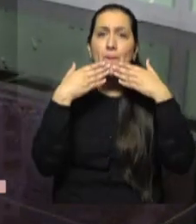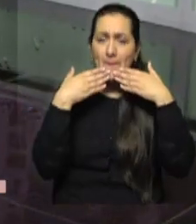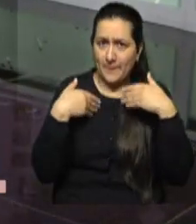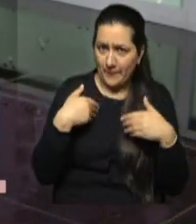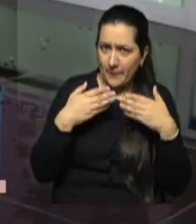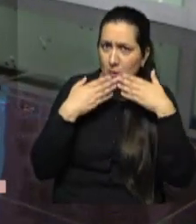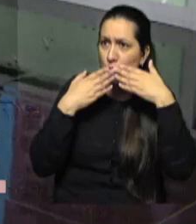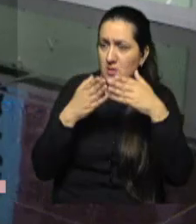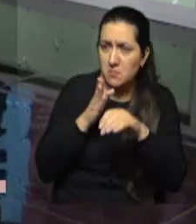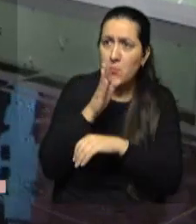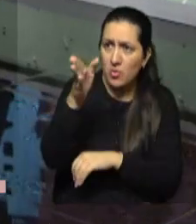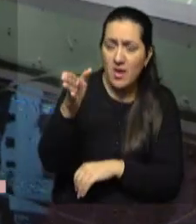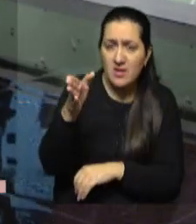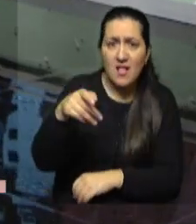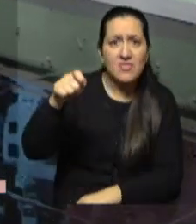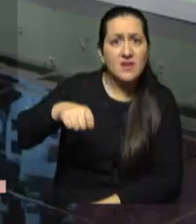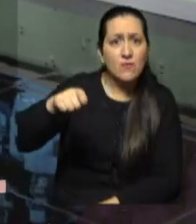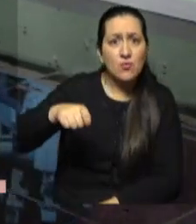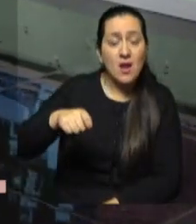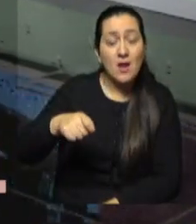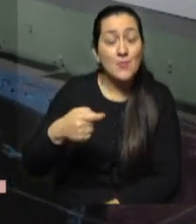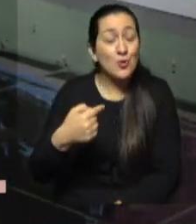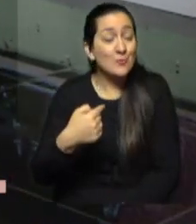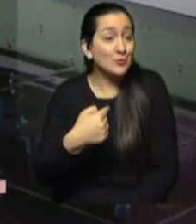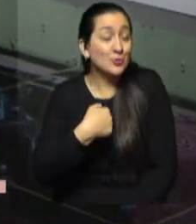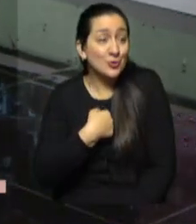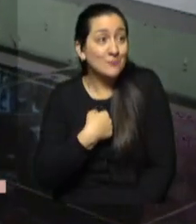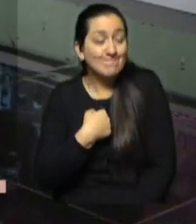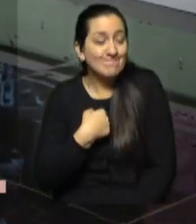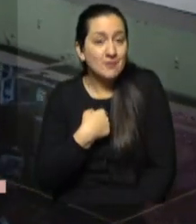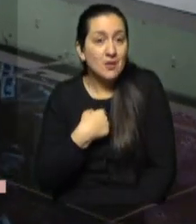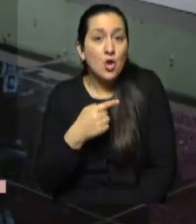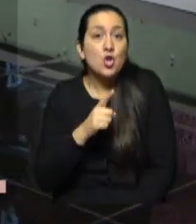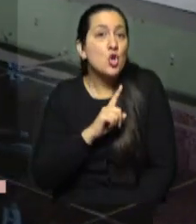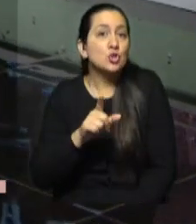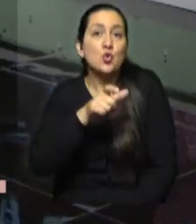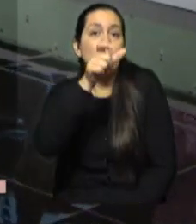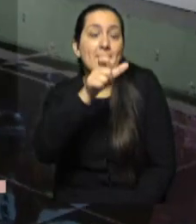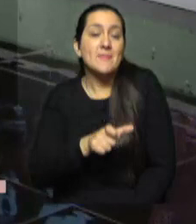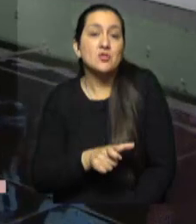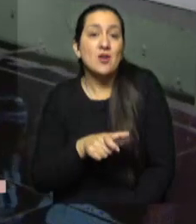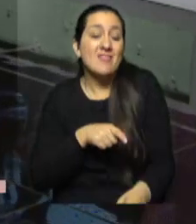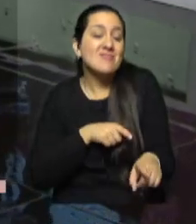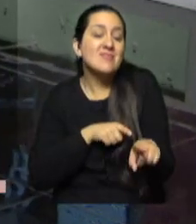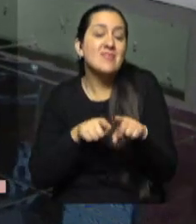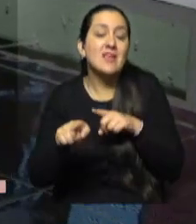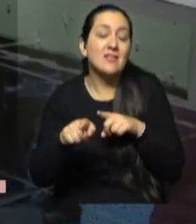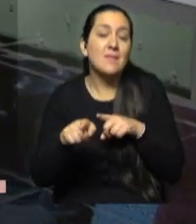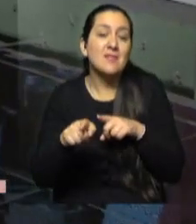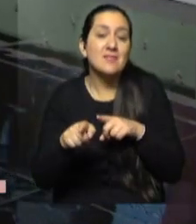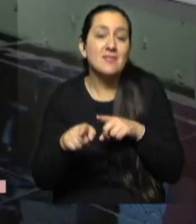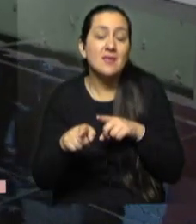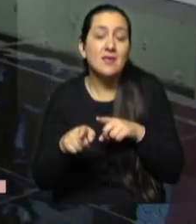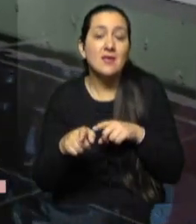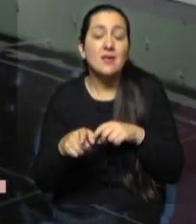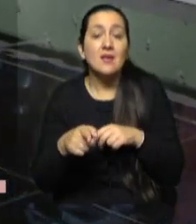ir al tribunal del conteo de administrativo y como no soy el una persona directamente afectada por